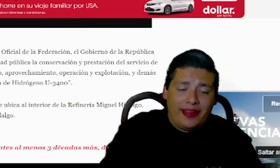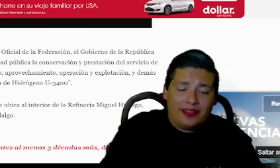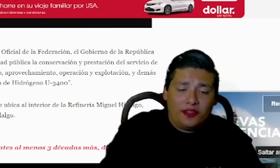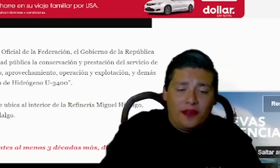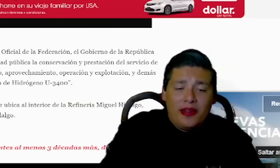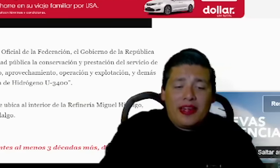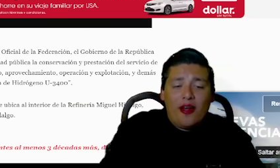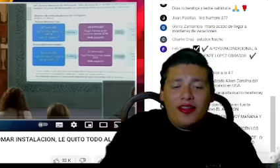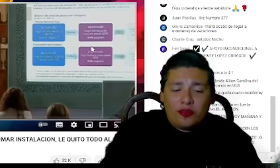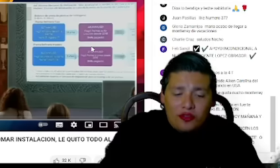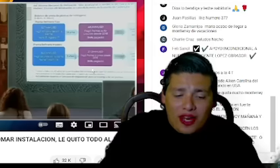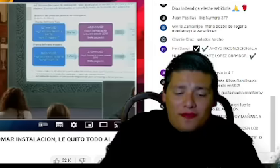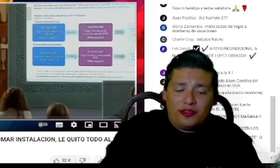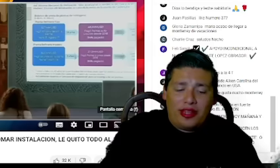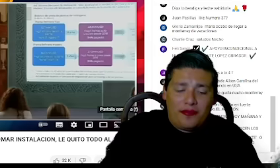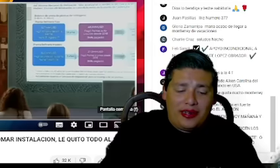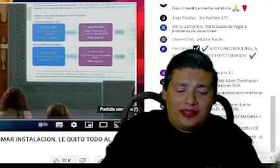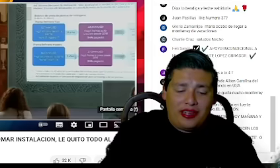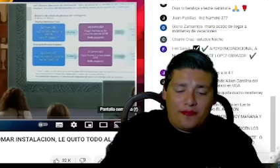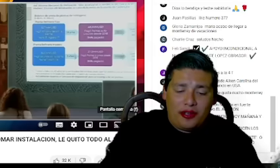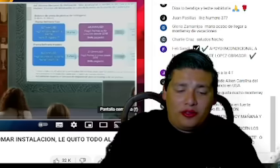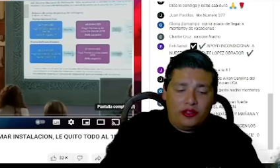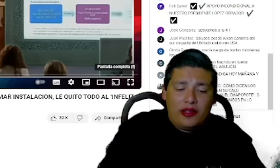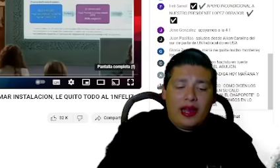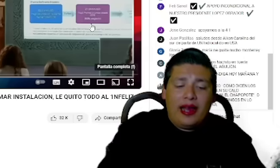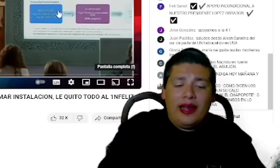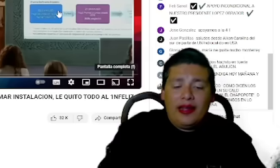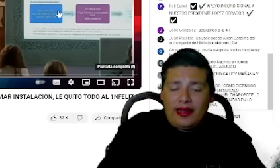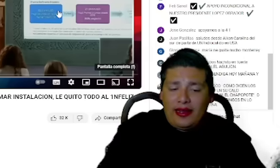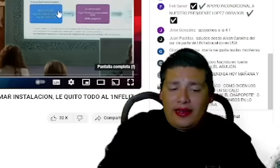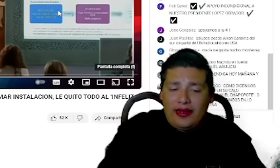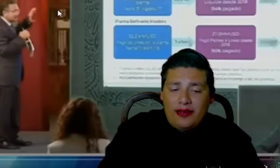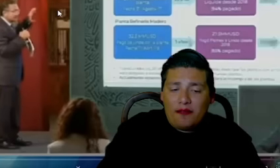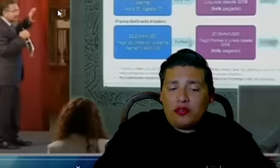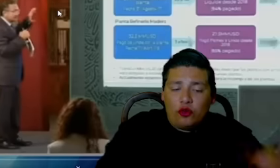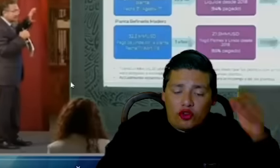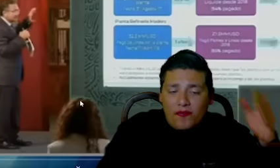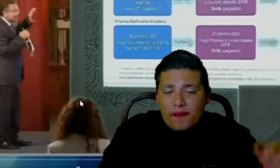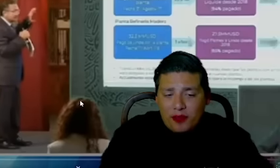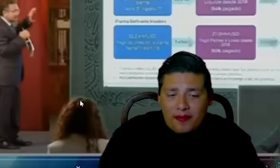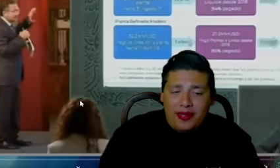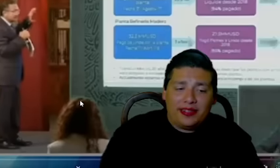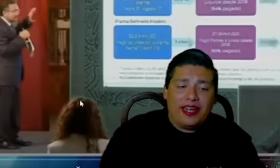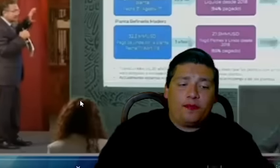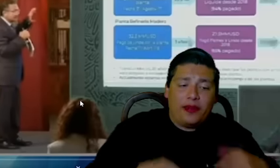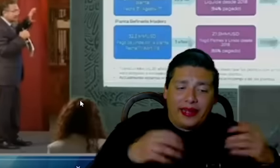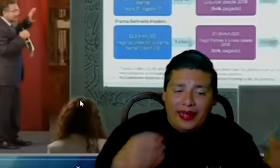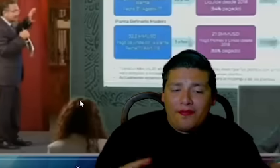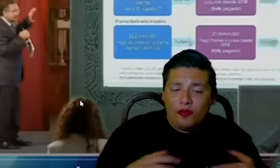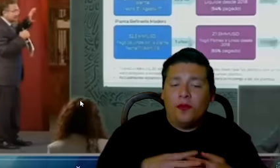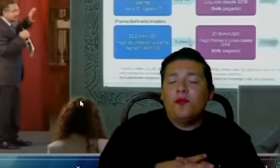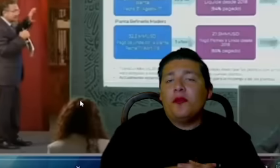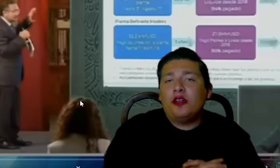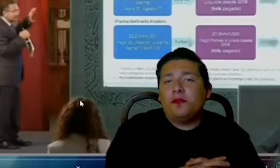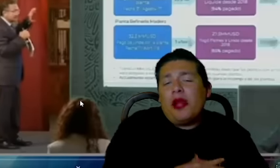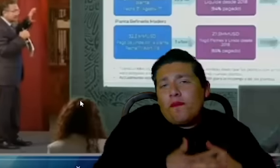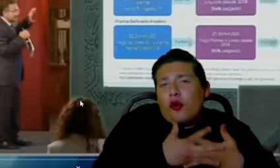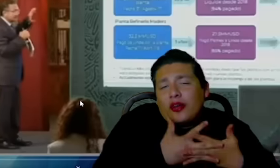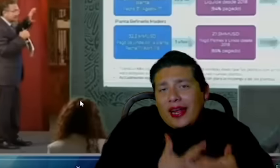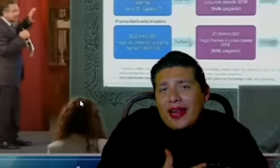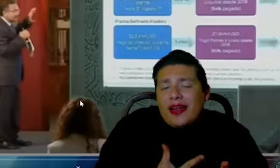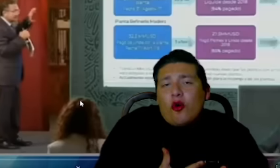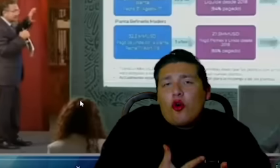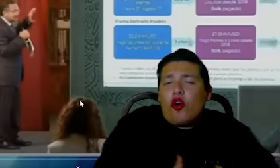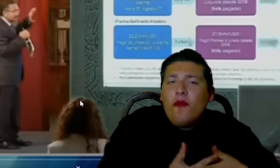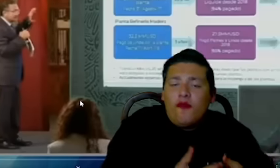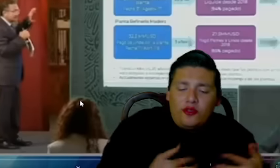la Federación, y ahora escuchemos, amigas y amigos, a el machuchón de Pemex explicando pues el